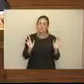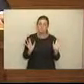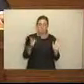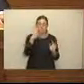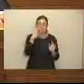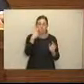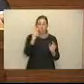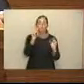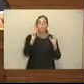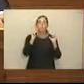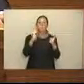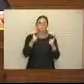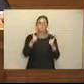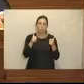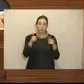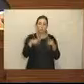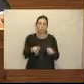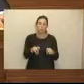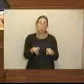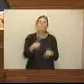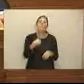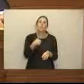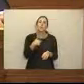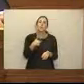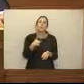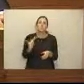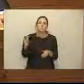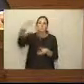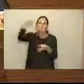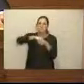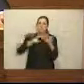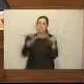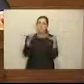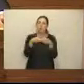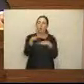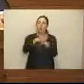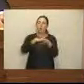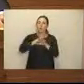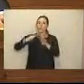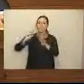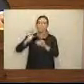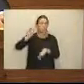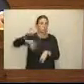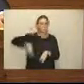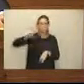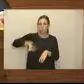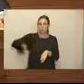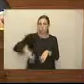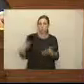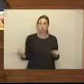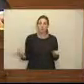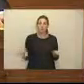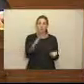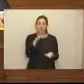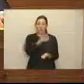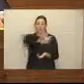por el principio. Yo no estuve nunca en su gobierno. No siga difundiendo esa especie. Ahora ya